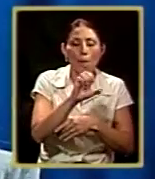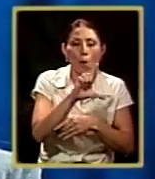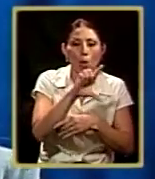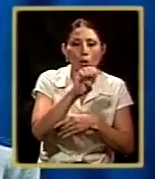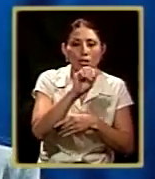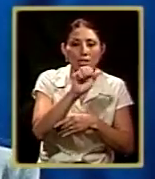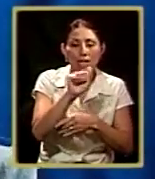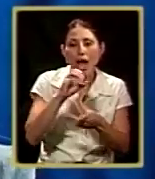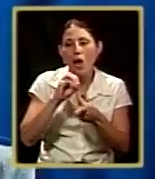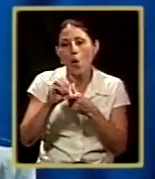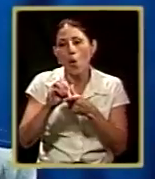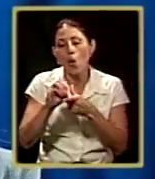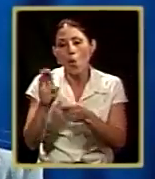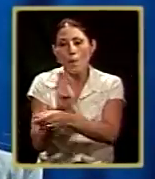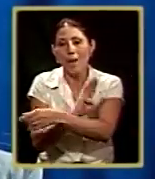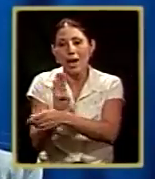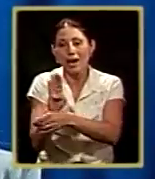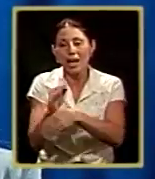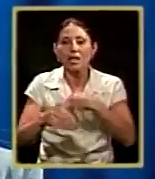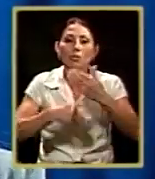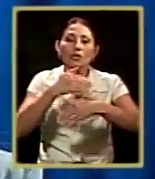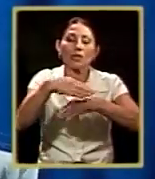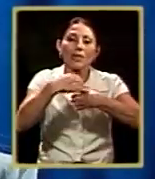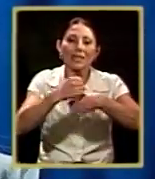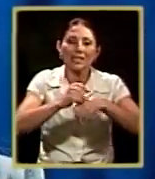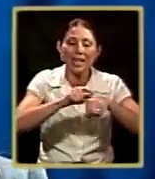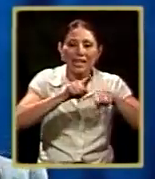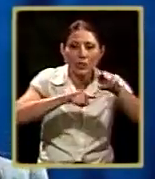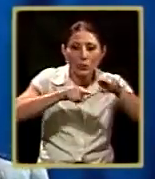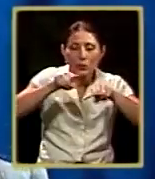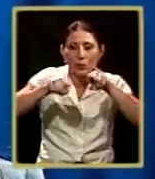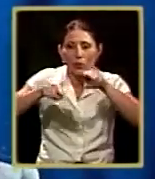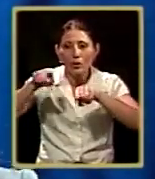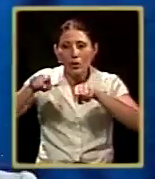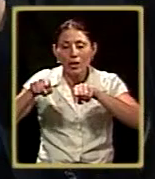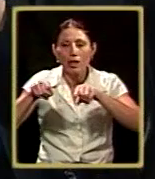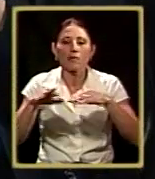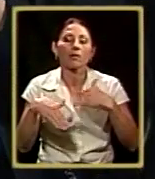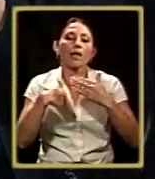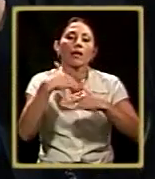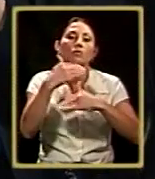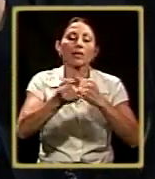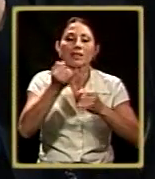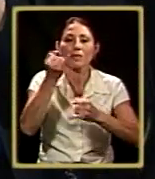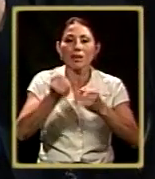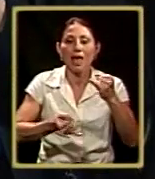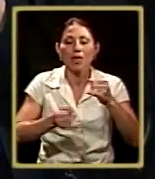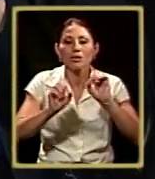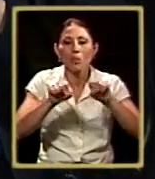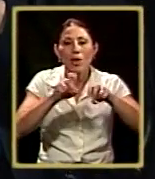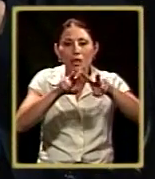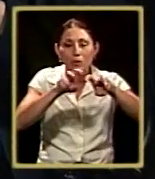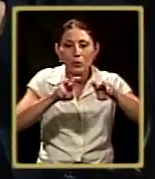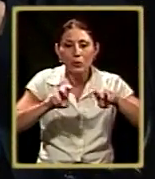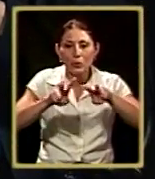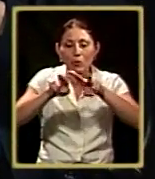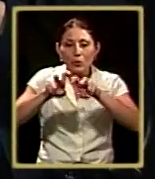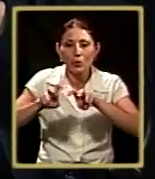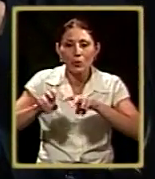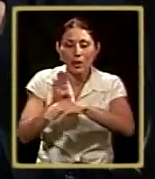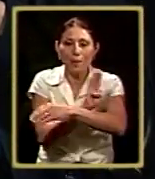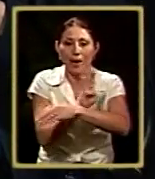el ranking. La parte sabrosa del trabajo es cuando está terminado el ranking y se puede hacer el análisis de los bancos.